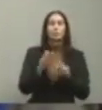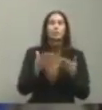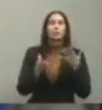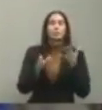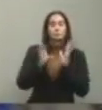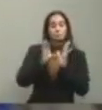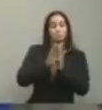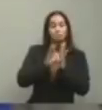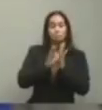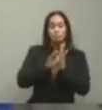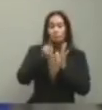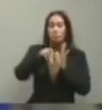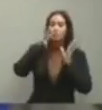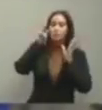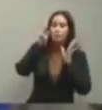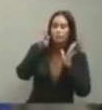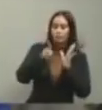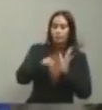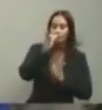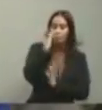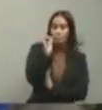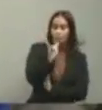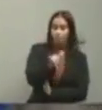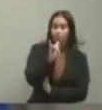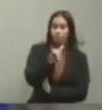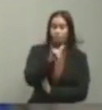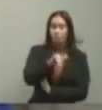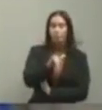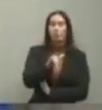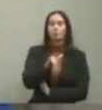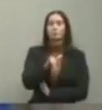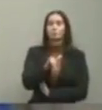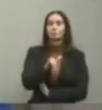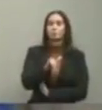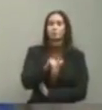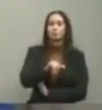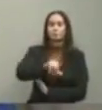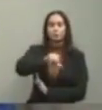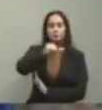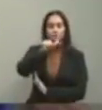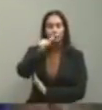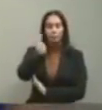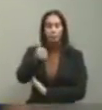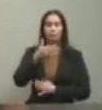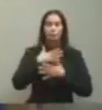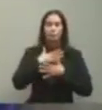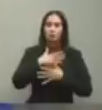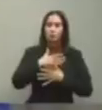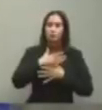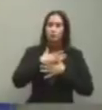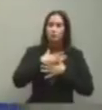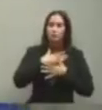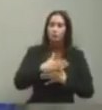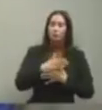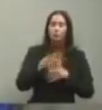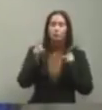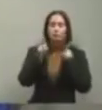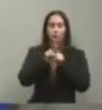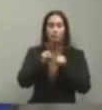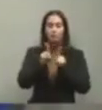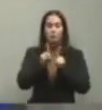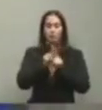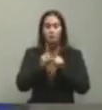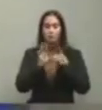alguna persona en este país que adicional a ese cuadro respiratorio tenga un